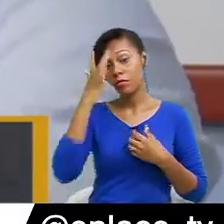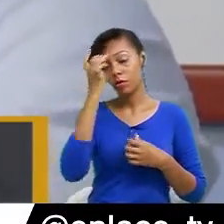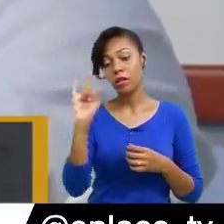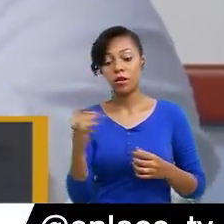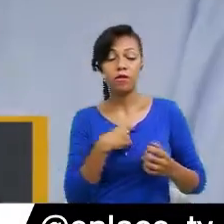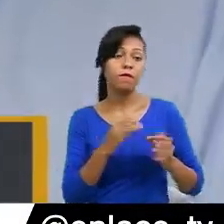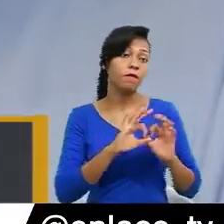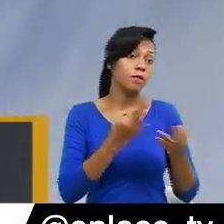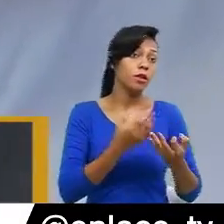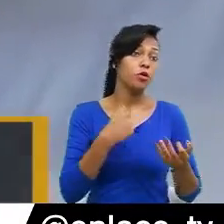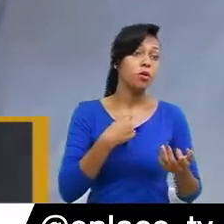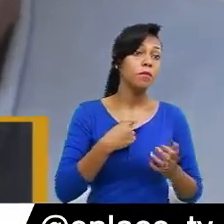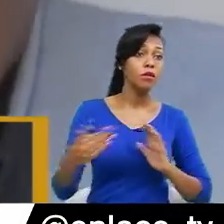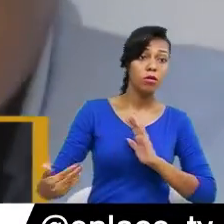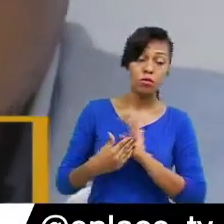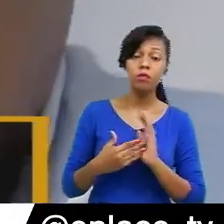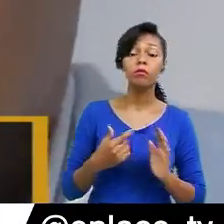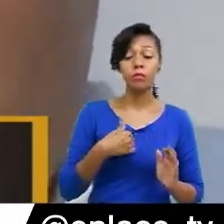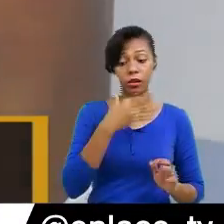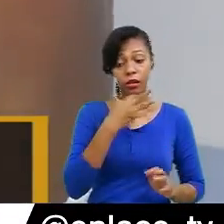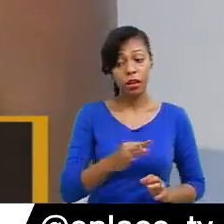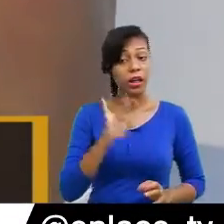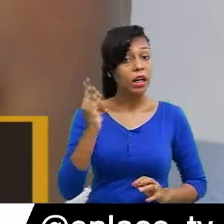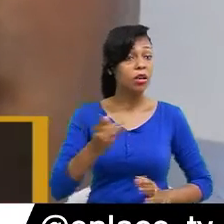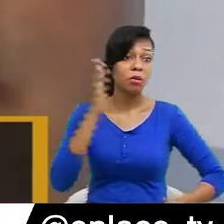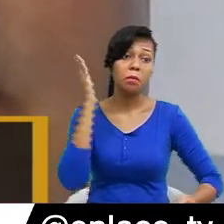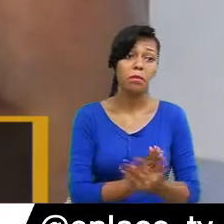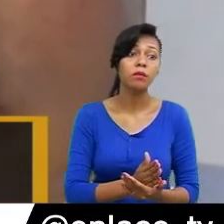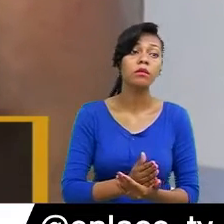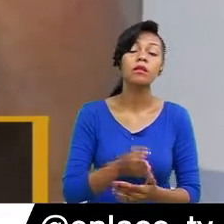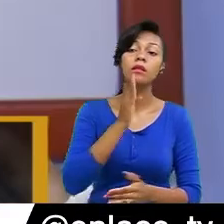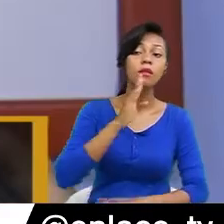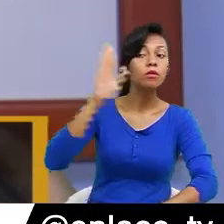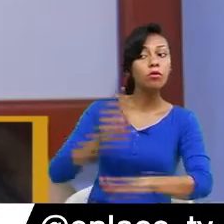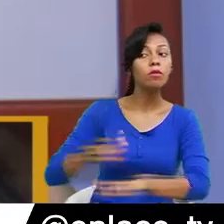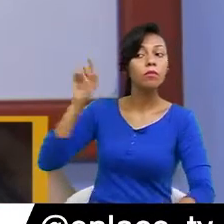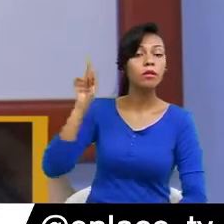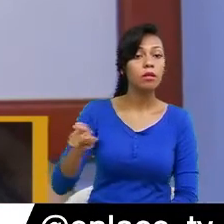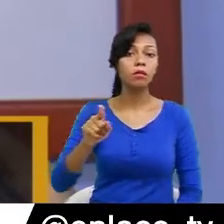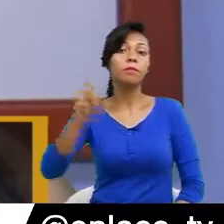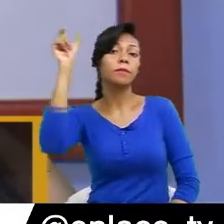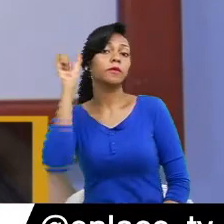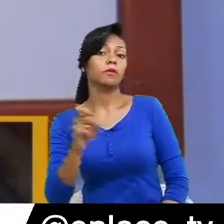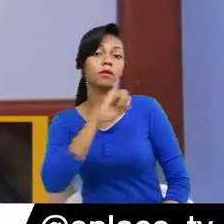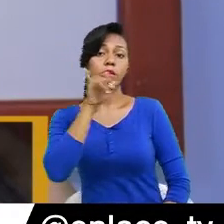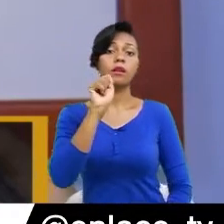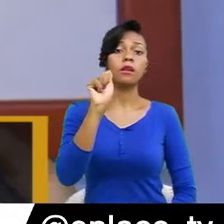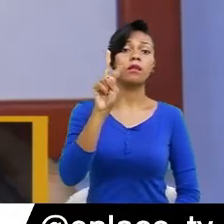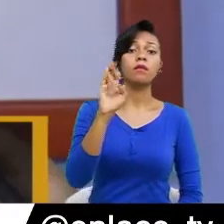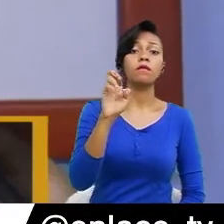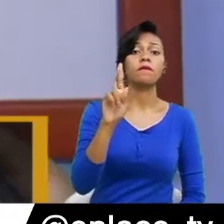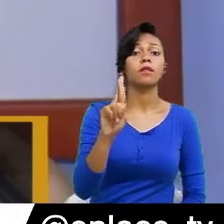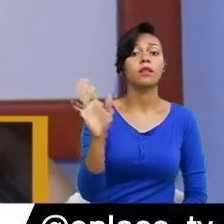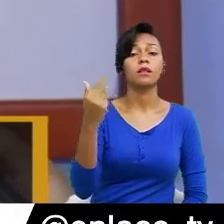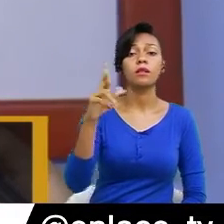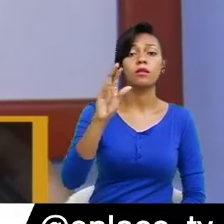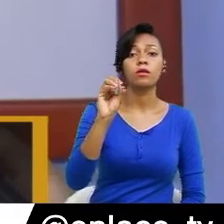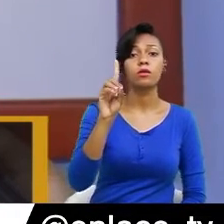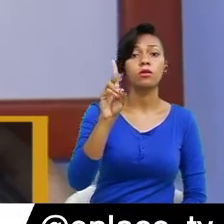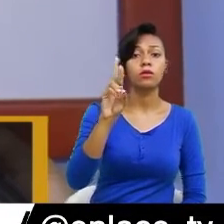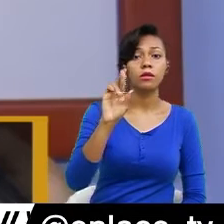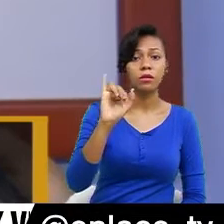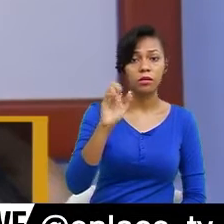familia, señala al implicado como el primer responsable. El señor Javier Rodríguez dañó la tranquilidad y la paz mía y de mi familia.